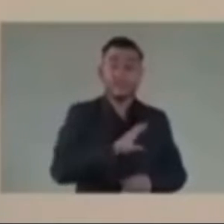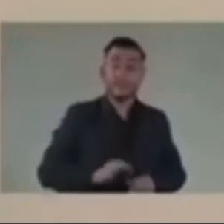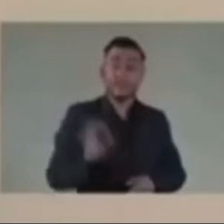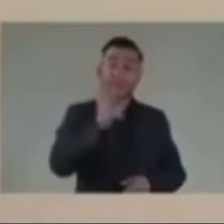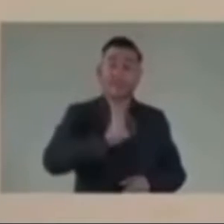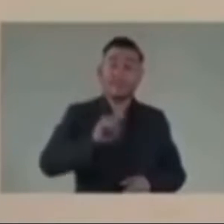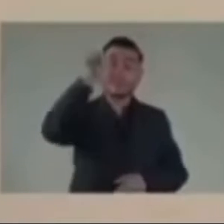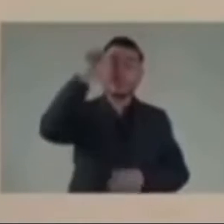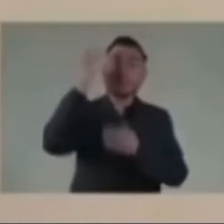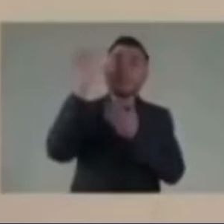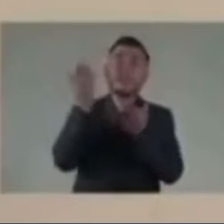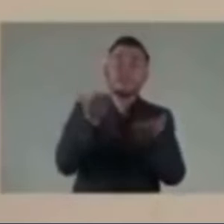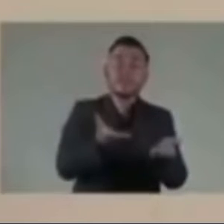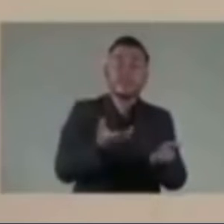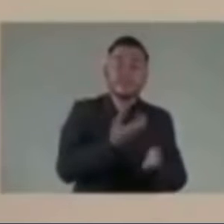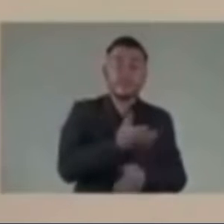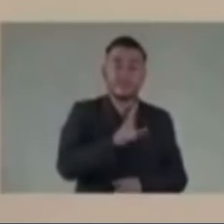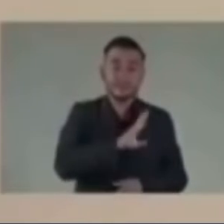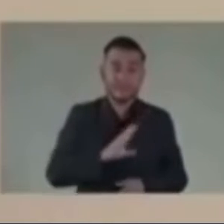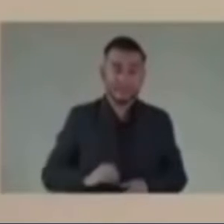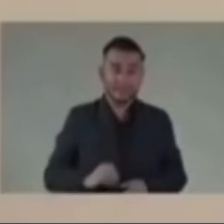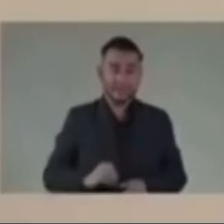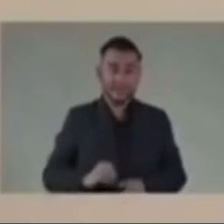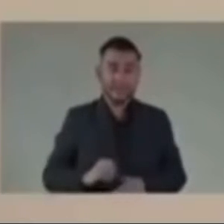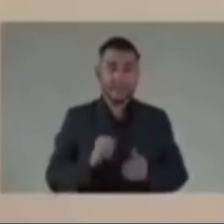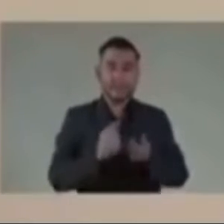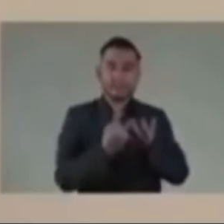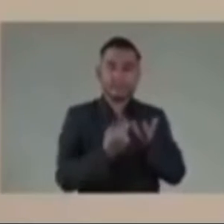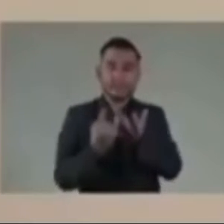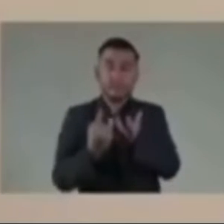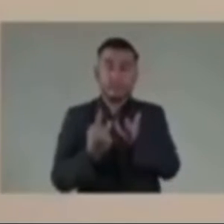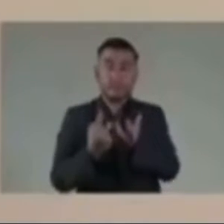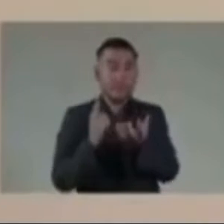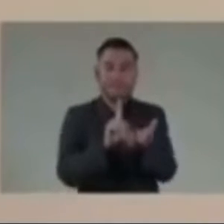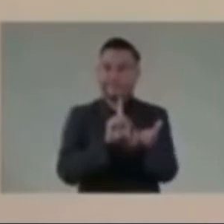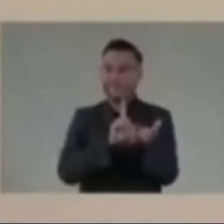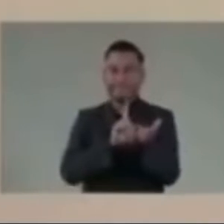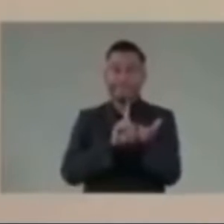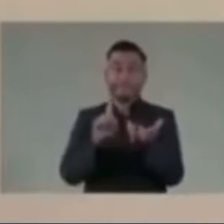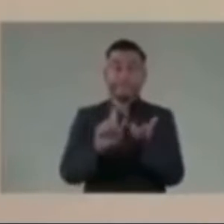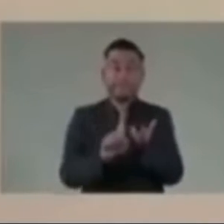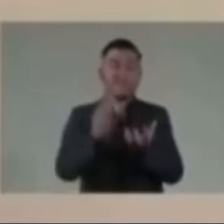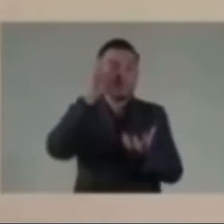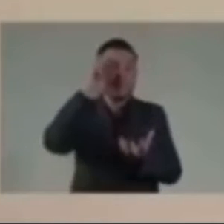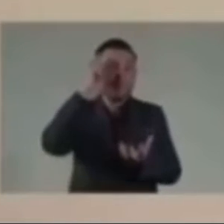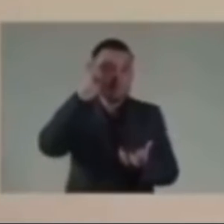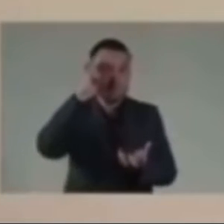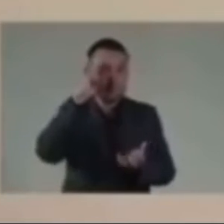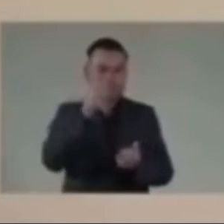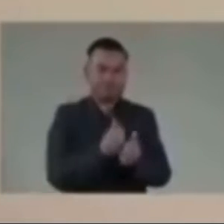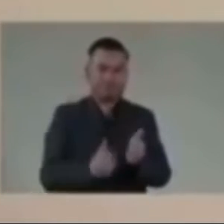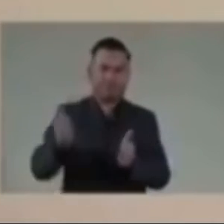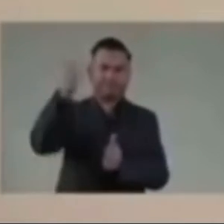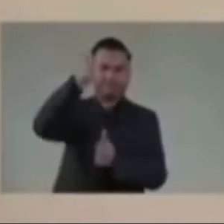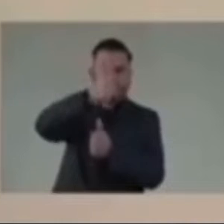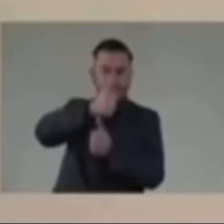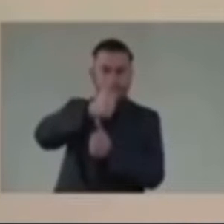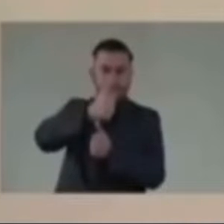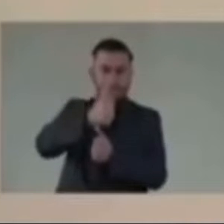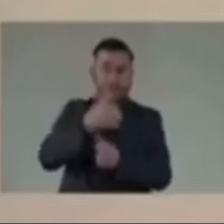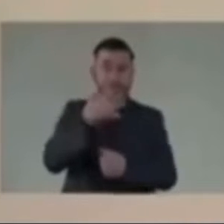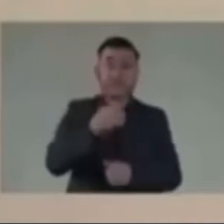manos. Dios te pondrá el Salvador por cabeza y no por cola. Estarás por encima y no por debajo si obedecieres